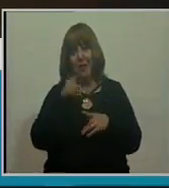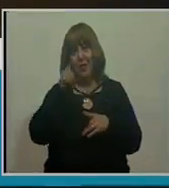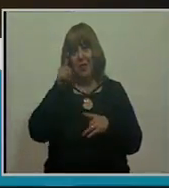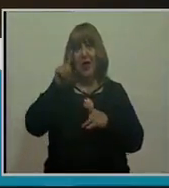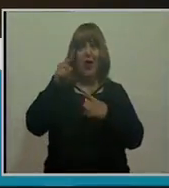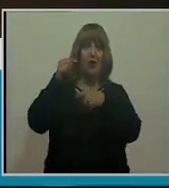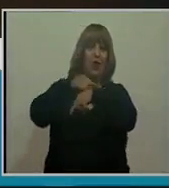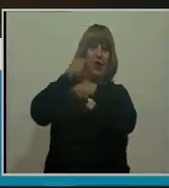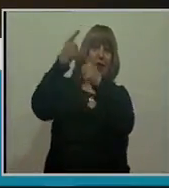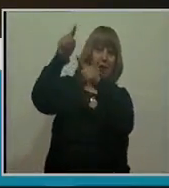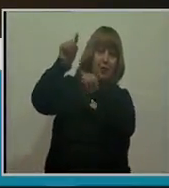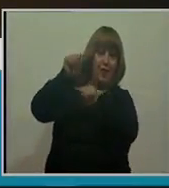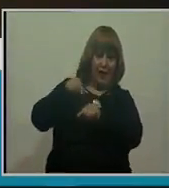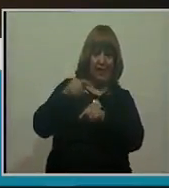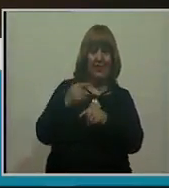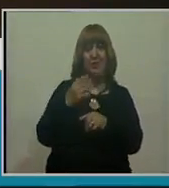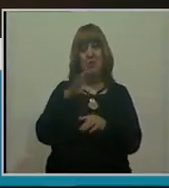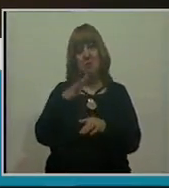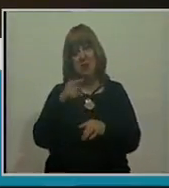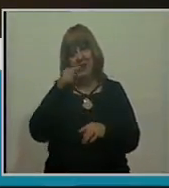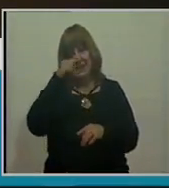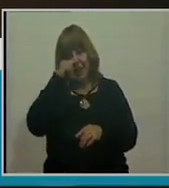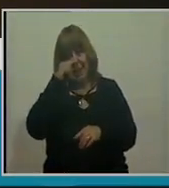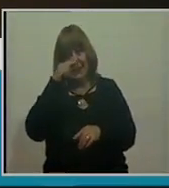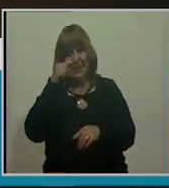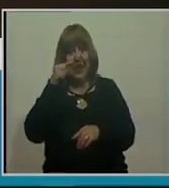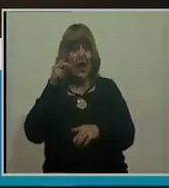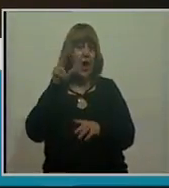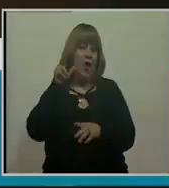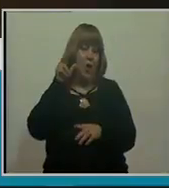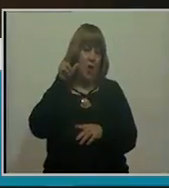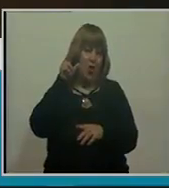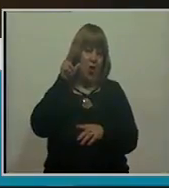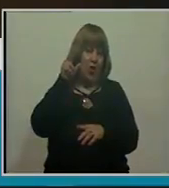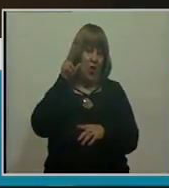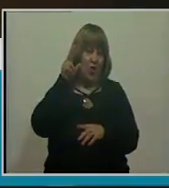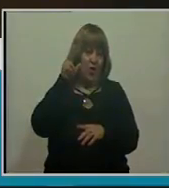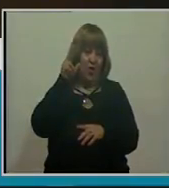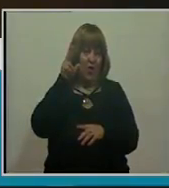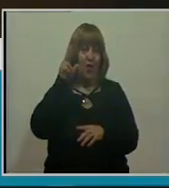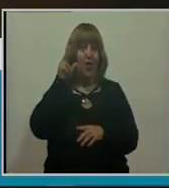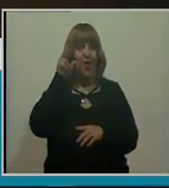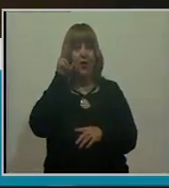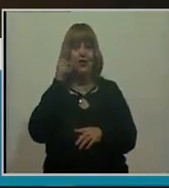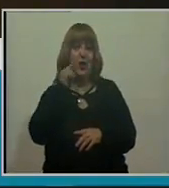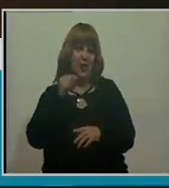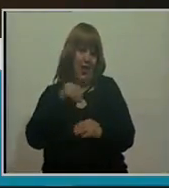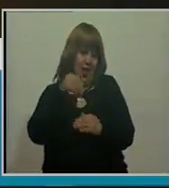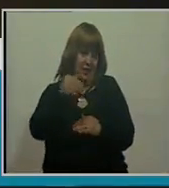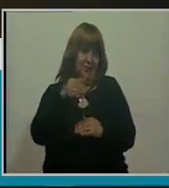aproximadamente. Entonces, aproximadamente. Ocho días. Entre, claro. Entre 8 días y 8 días. 7 días y medio. 8 días y un cuarto.